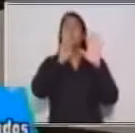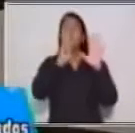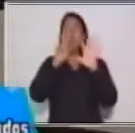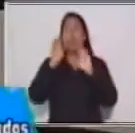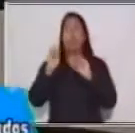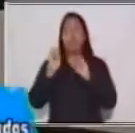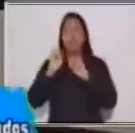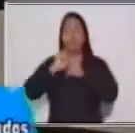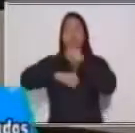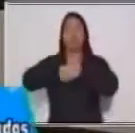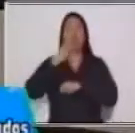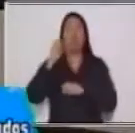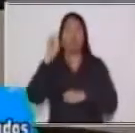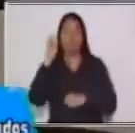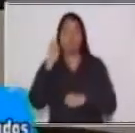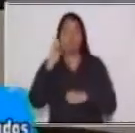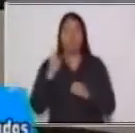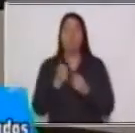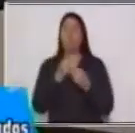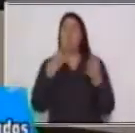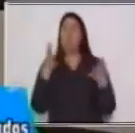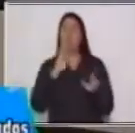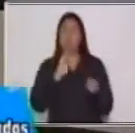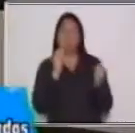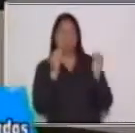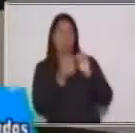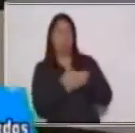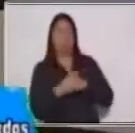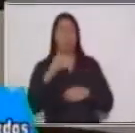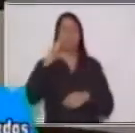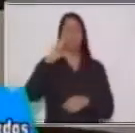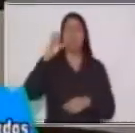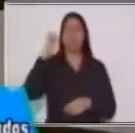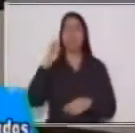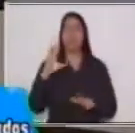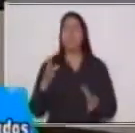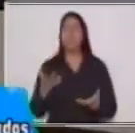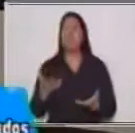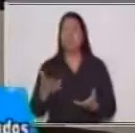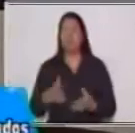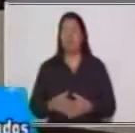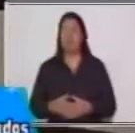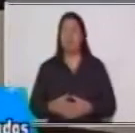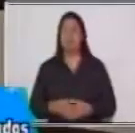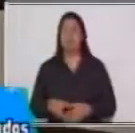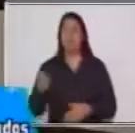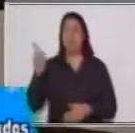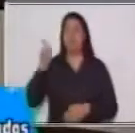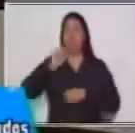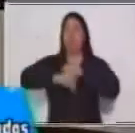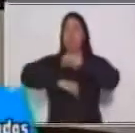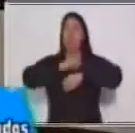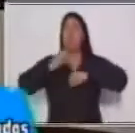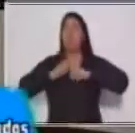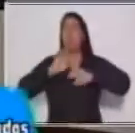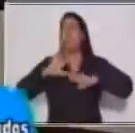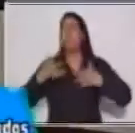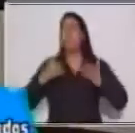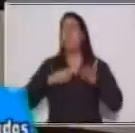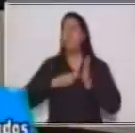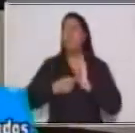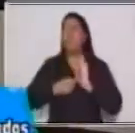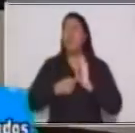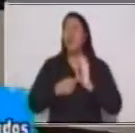Celsius? Entonces vamos a aplicar esta fórmula que está acá. Esta F es el valor que está aquí